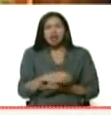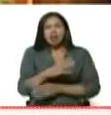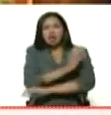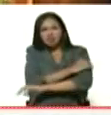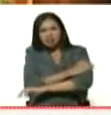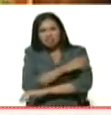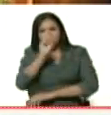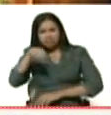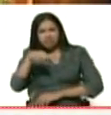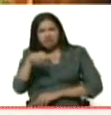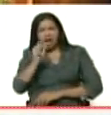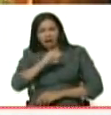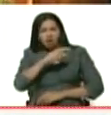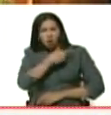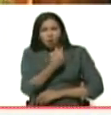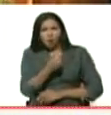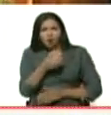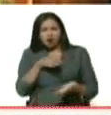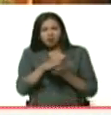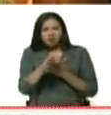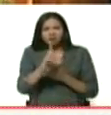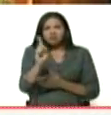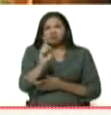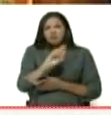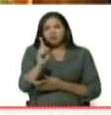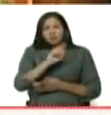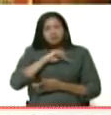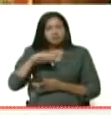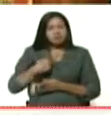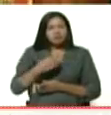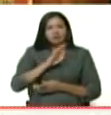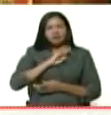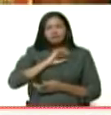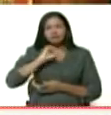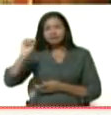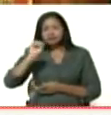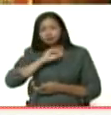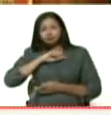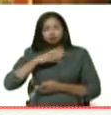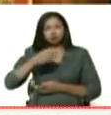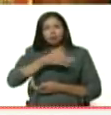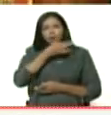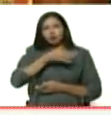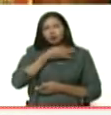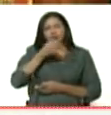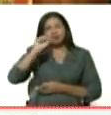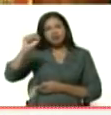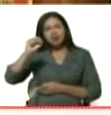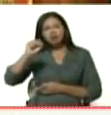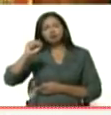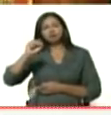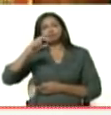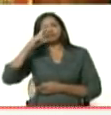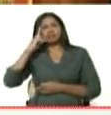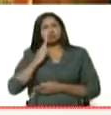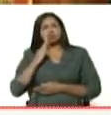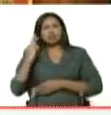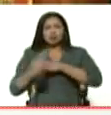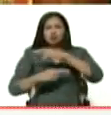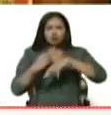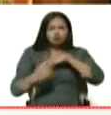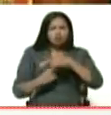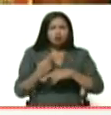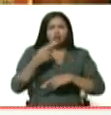fascista? No, nosotros, los patriotas, los bolivarianos, los revolucionarios,